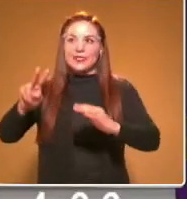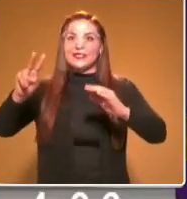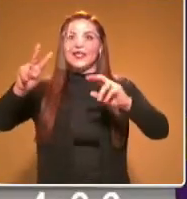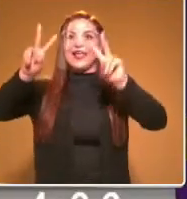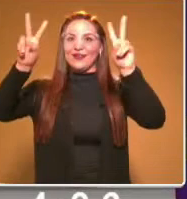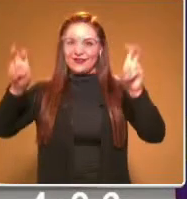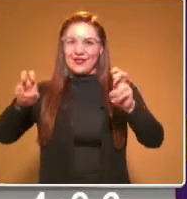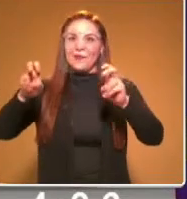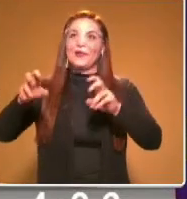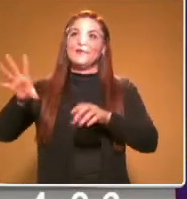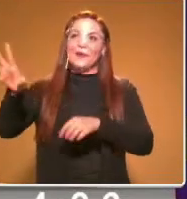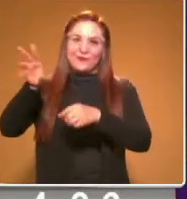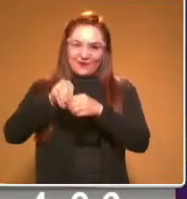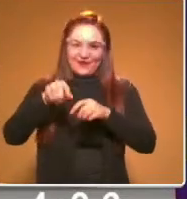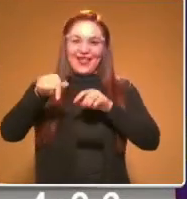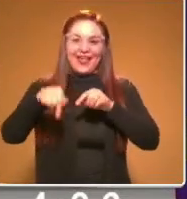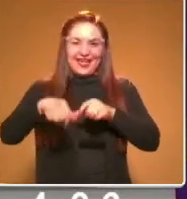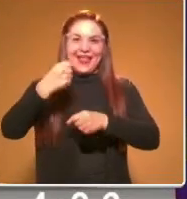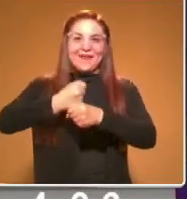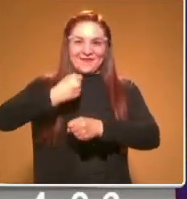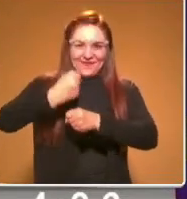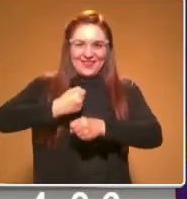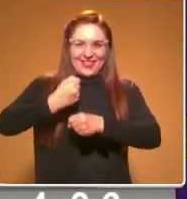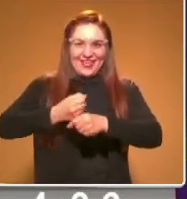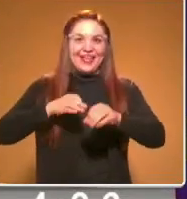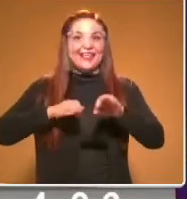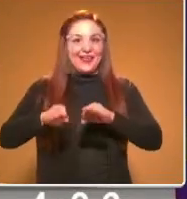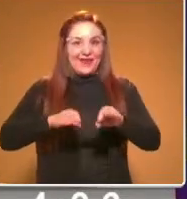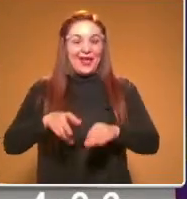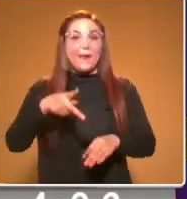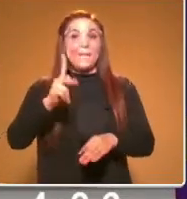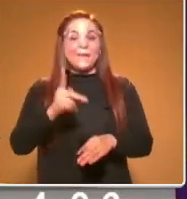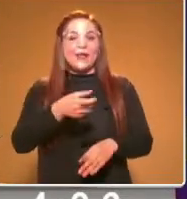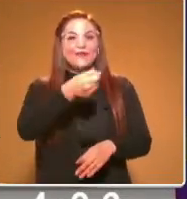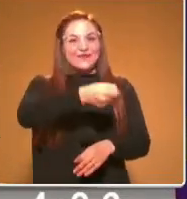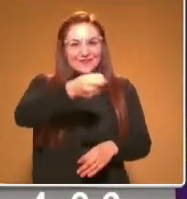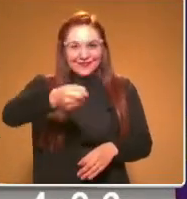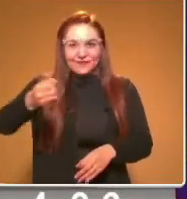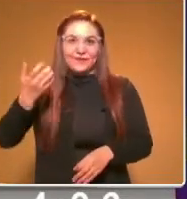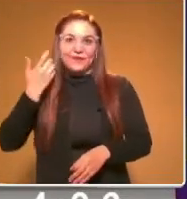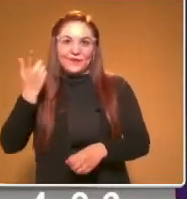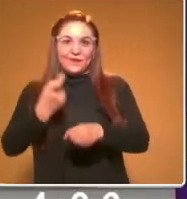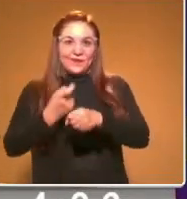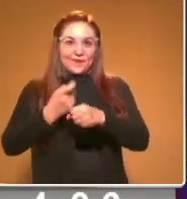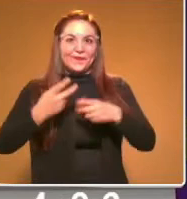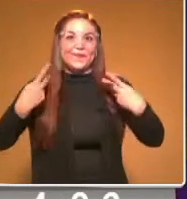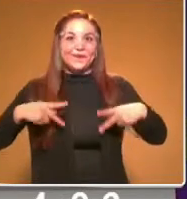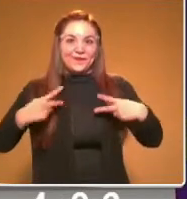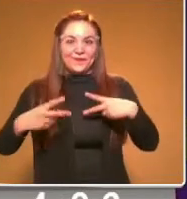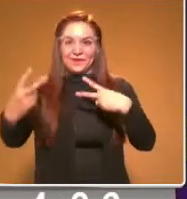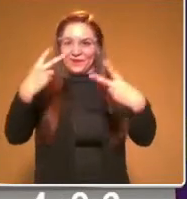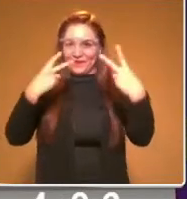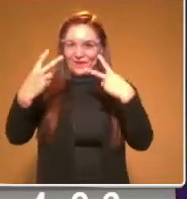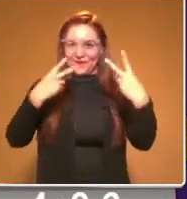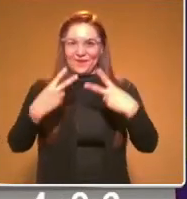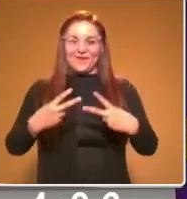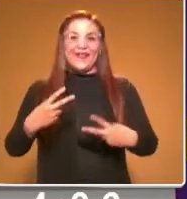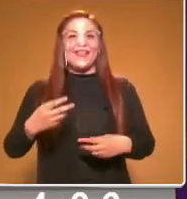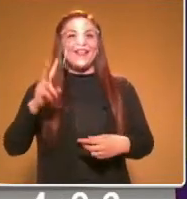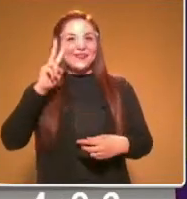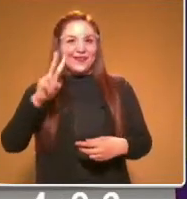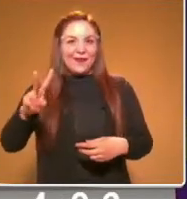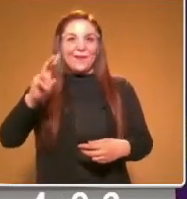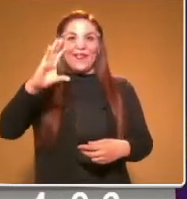Casa durante esta semana. No sin antes, maestra, mandar saludos a los primeros que se conectaron ahí, a estarnos sintonizando en el